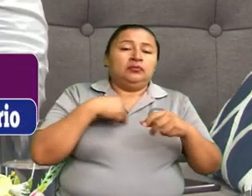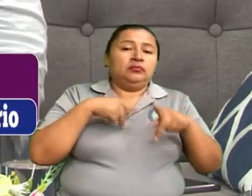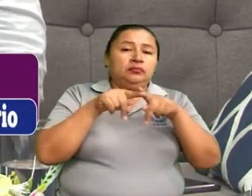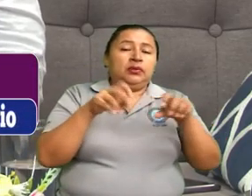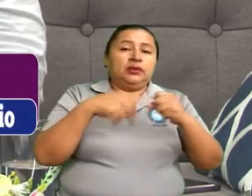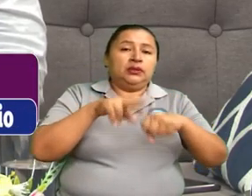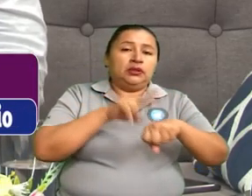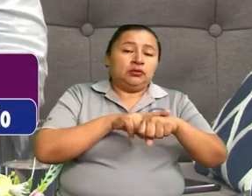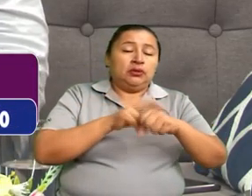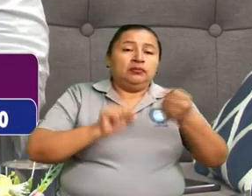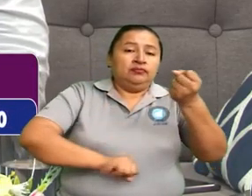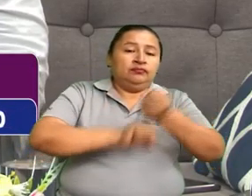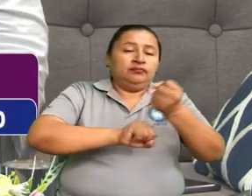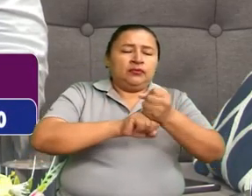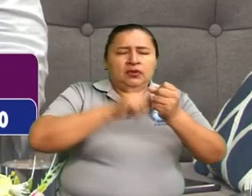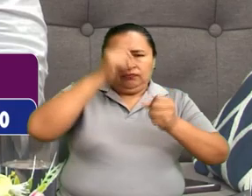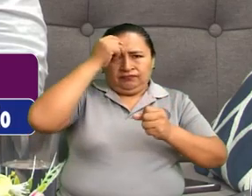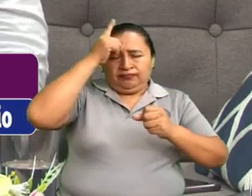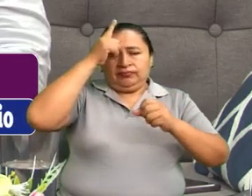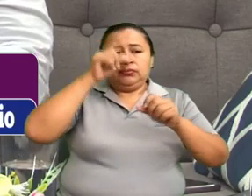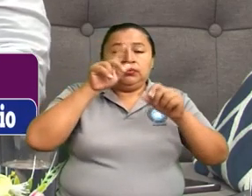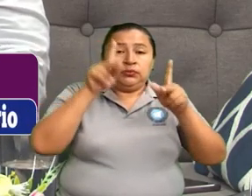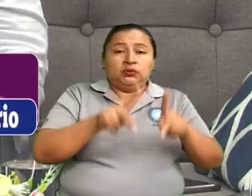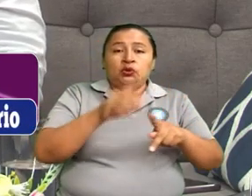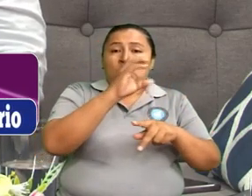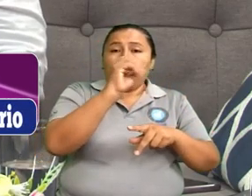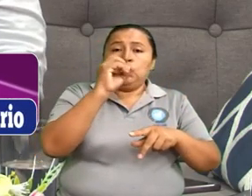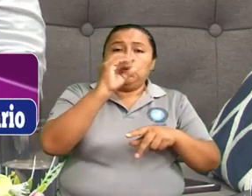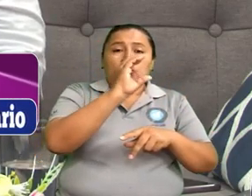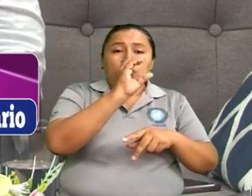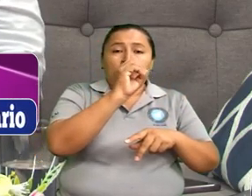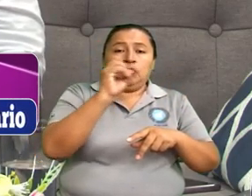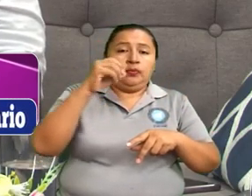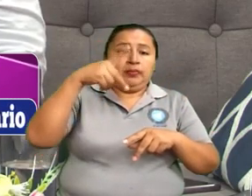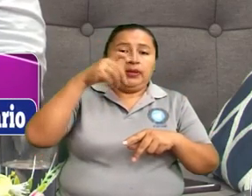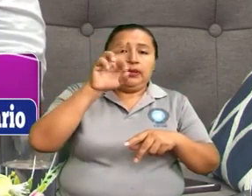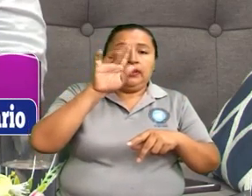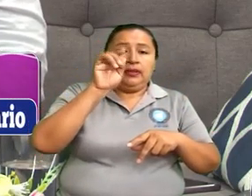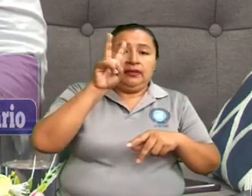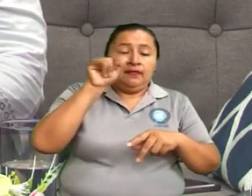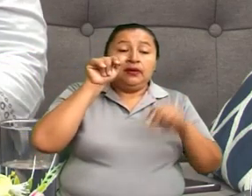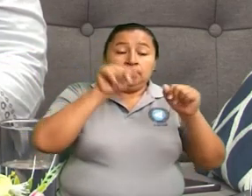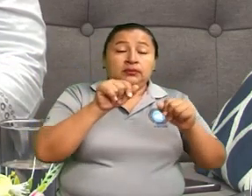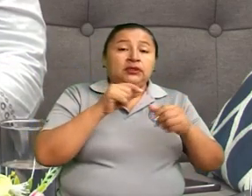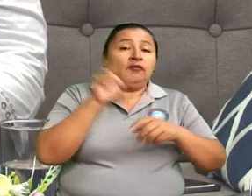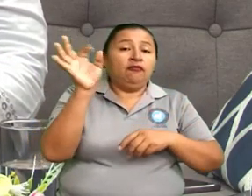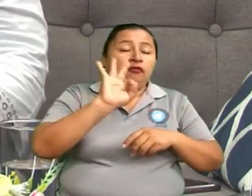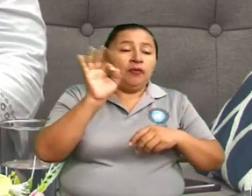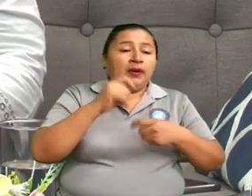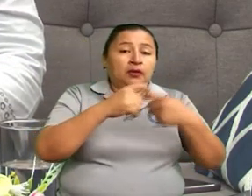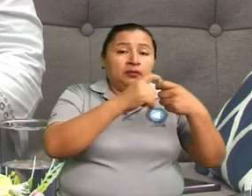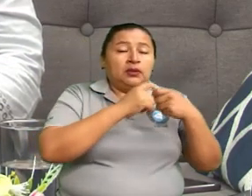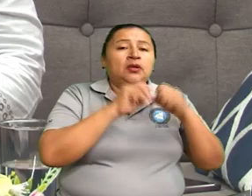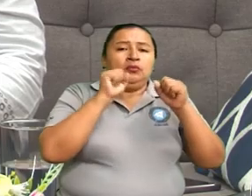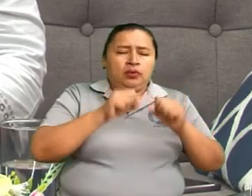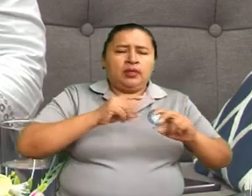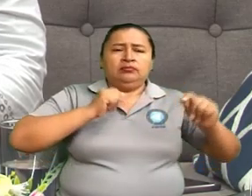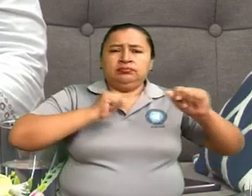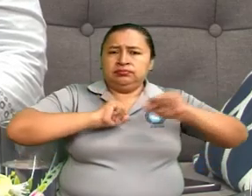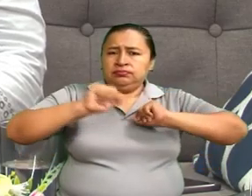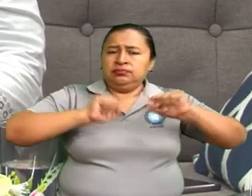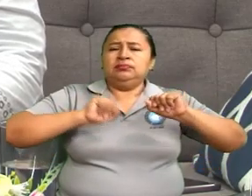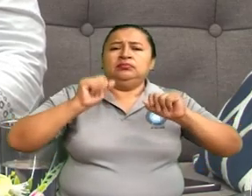de fortalecimiento de capacidades de nuestras cooperativas con el fin de que ese modelo cooperativo sea la posibilidad y la